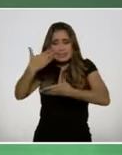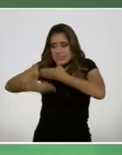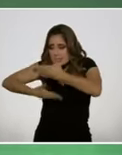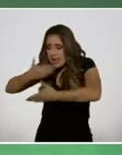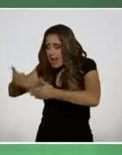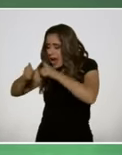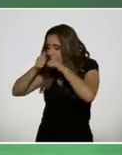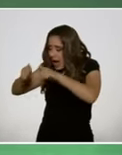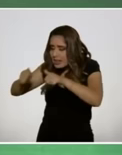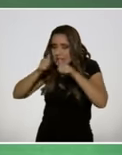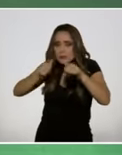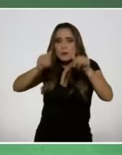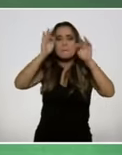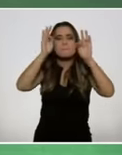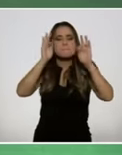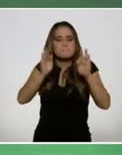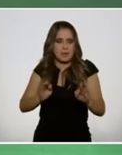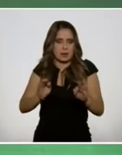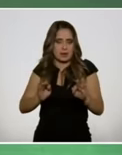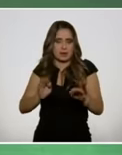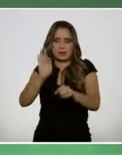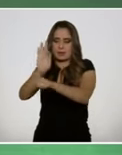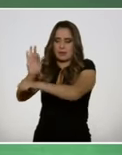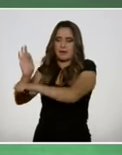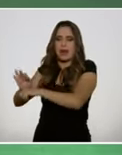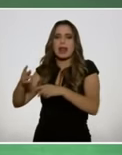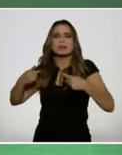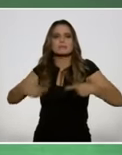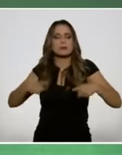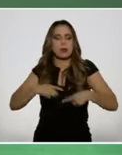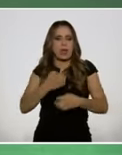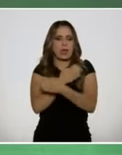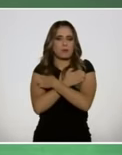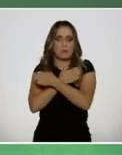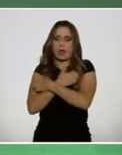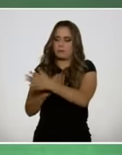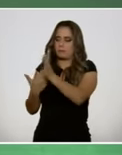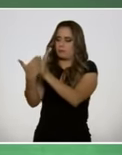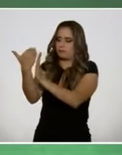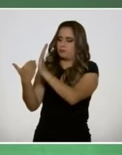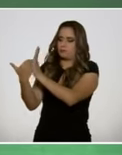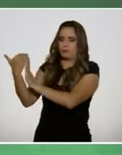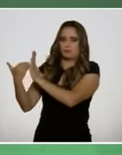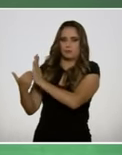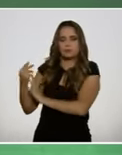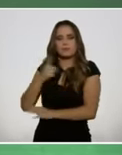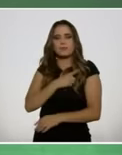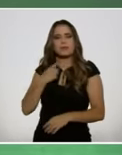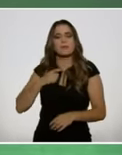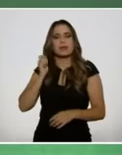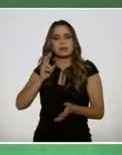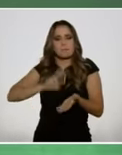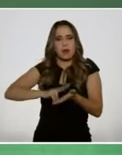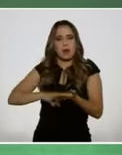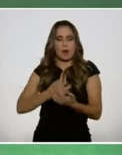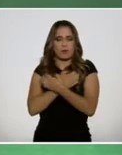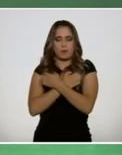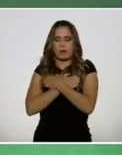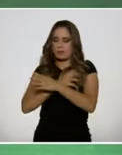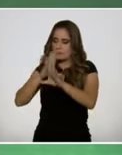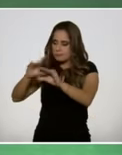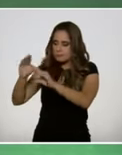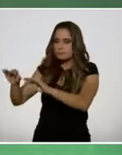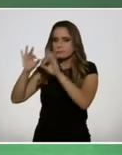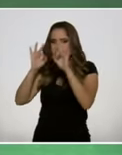los demás y el trabajar por un bien común para la sociedad. Fomentar valores como la integridad, la injusticia,